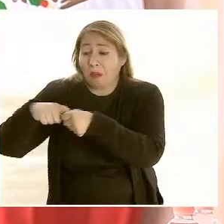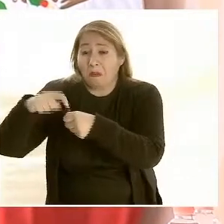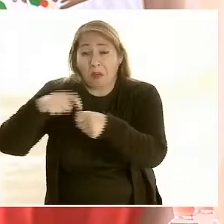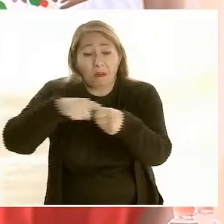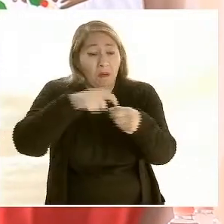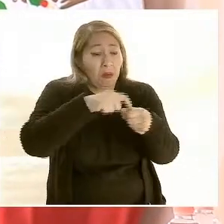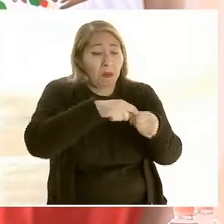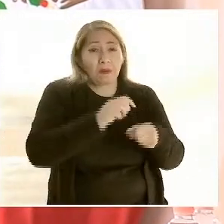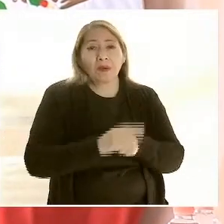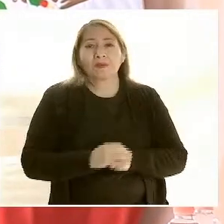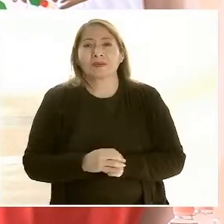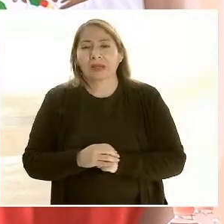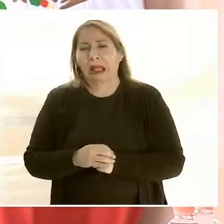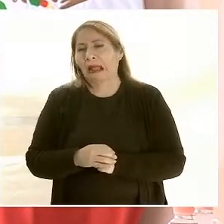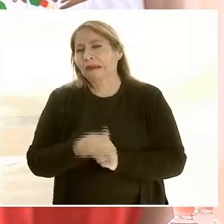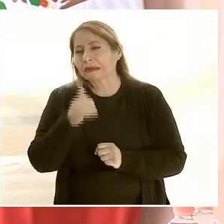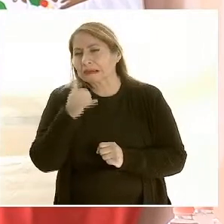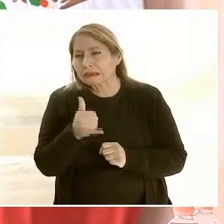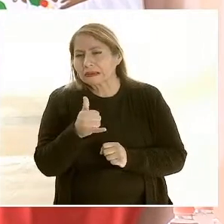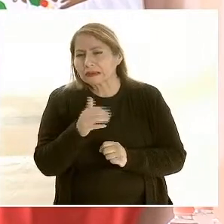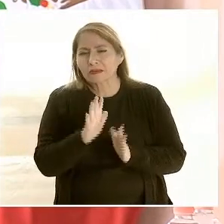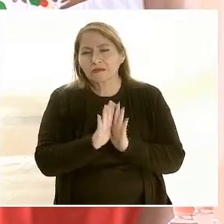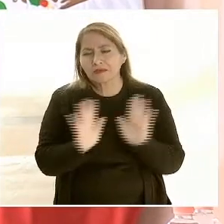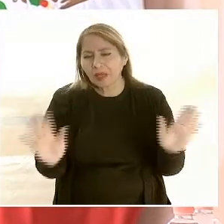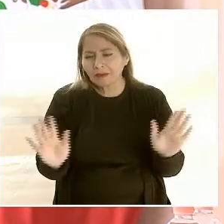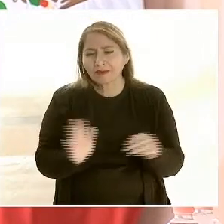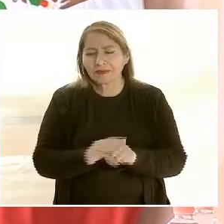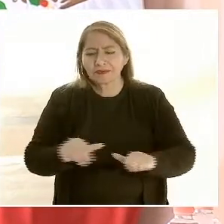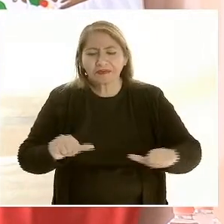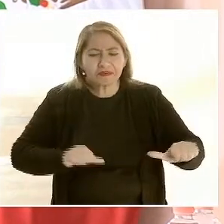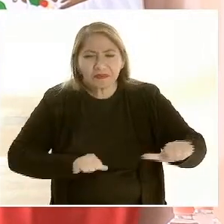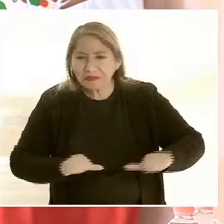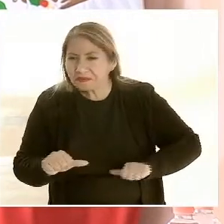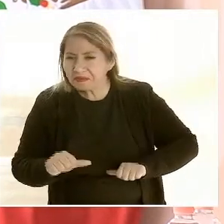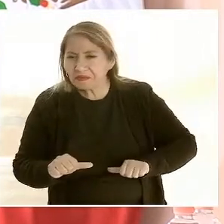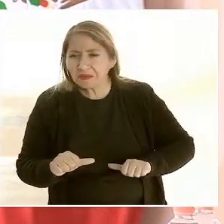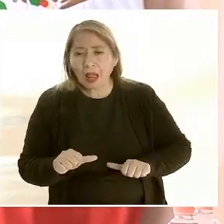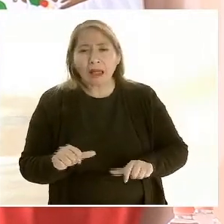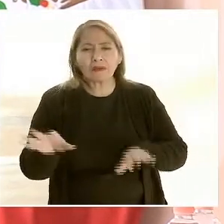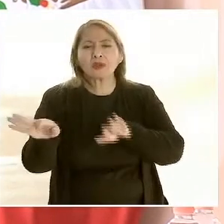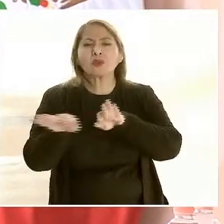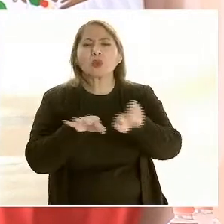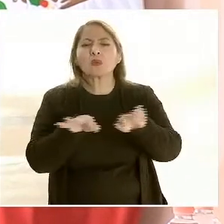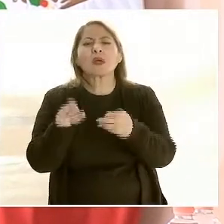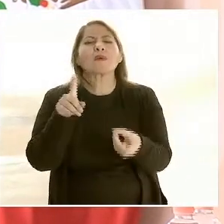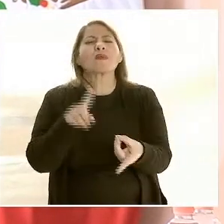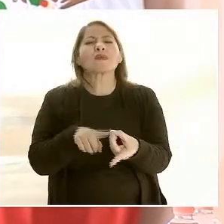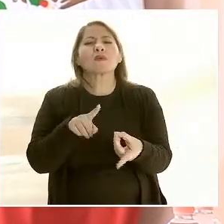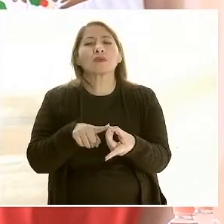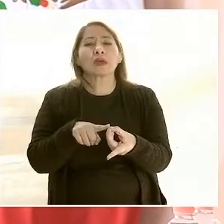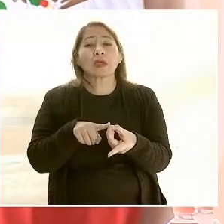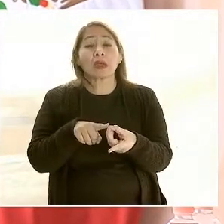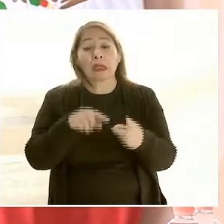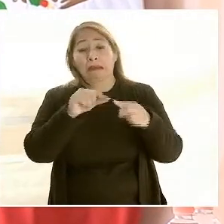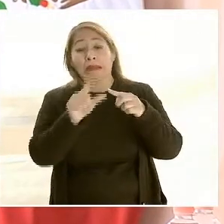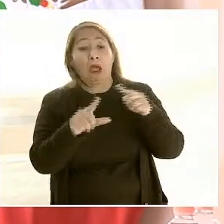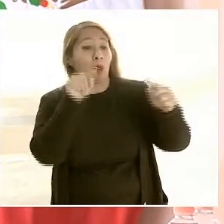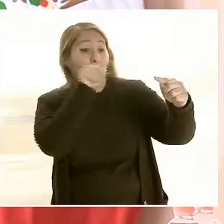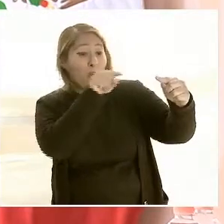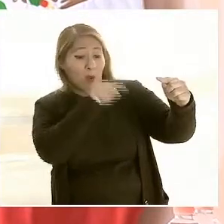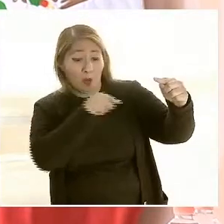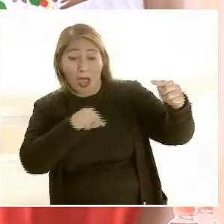y que actúa en todo el territorio nacional, porque se